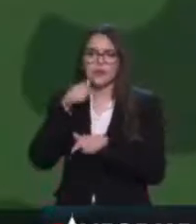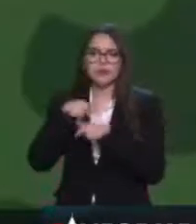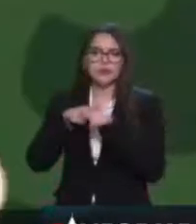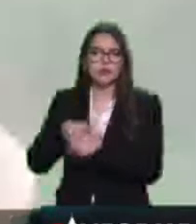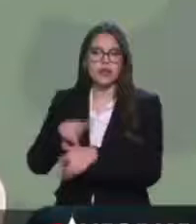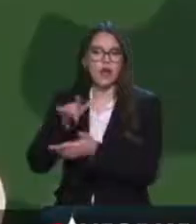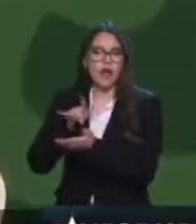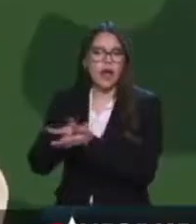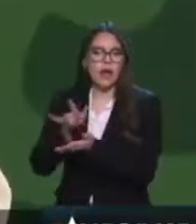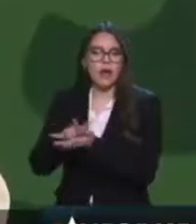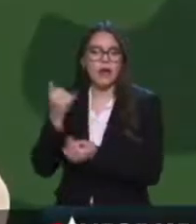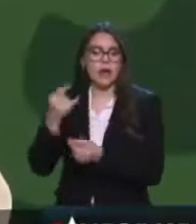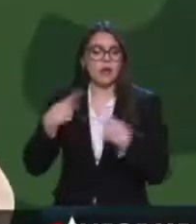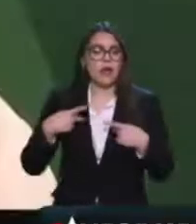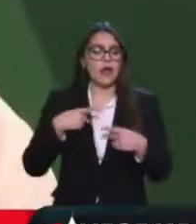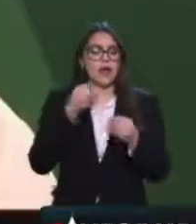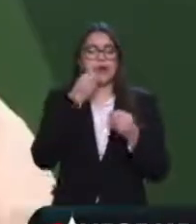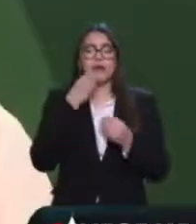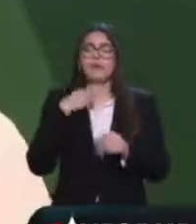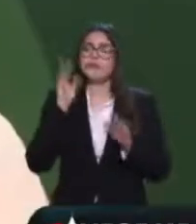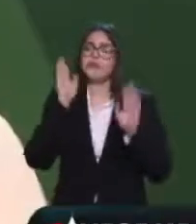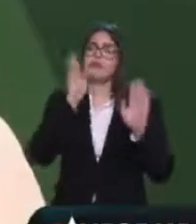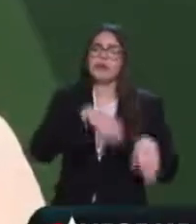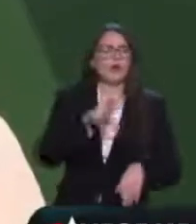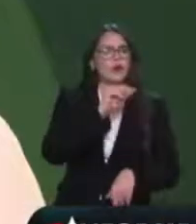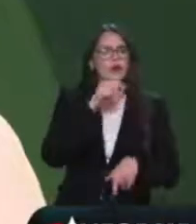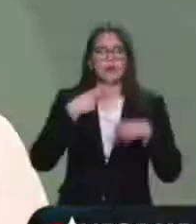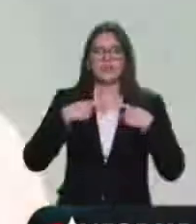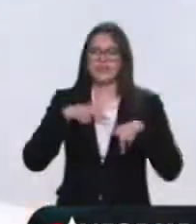no ha perdido la fe y estamos saliendo adelante.